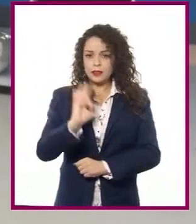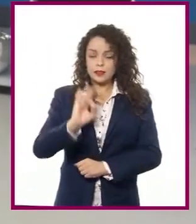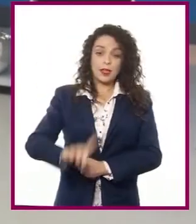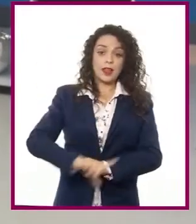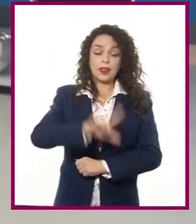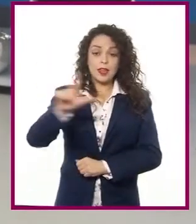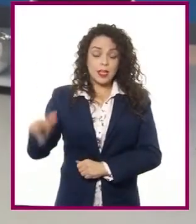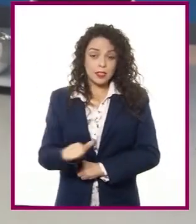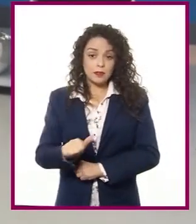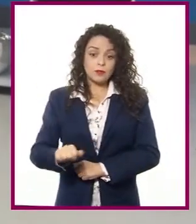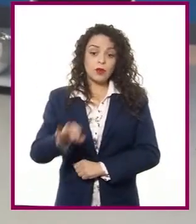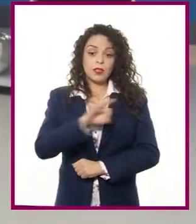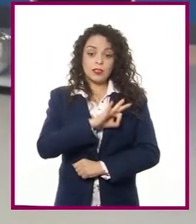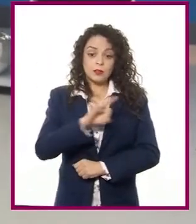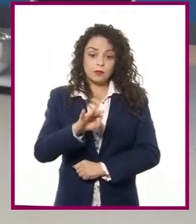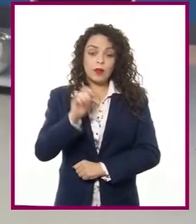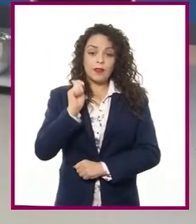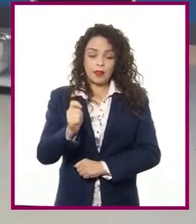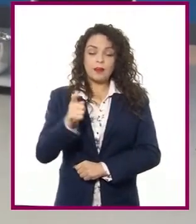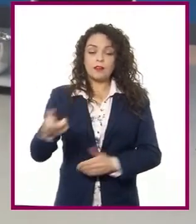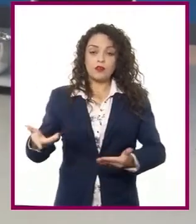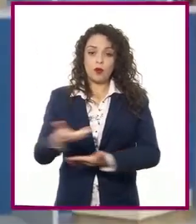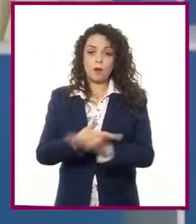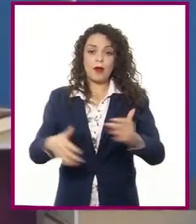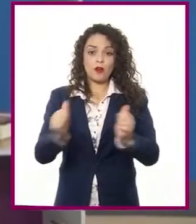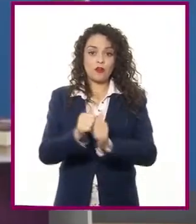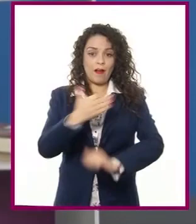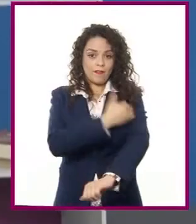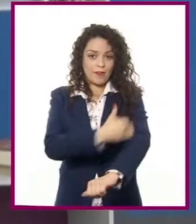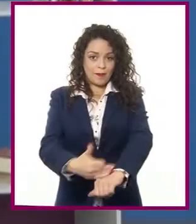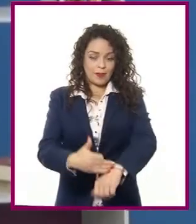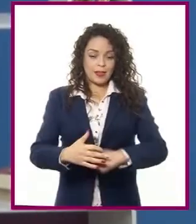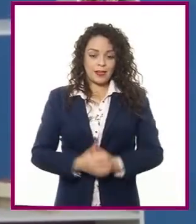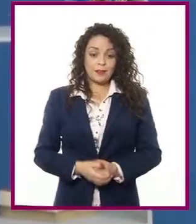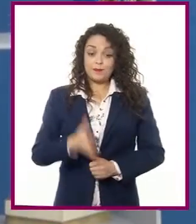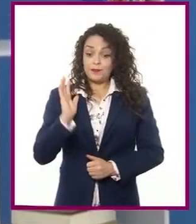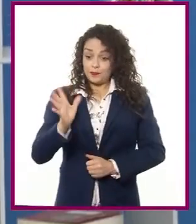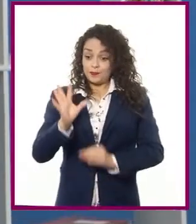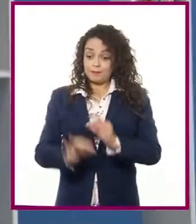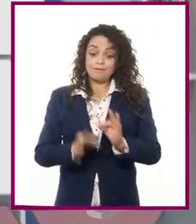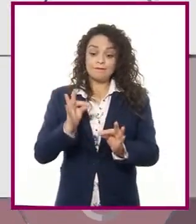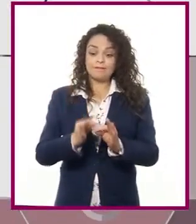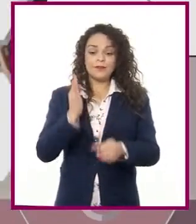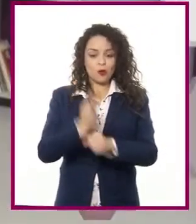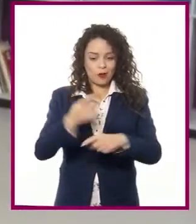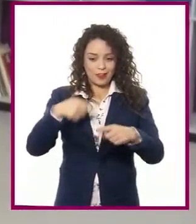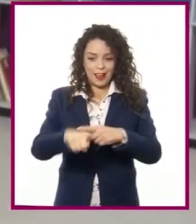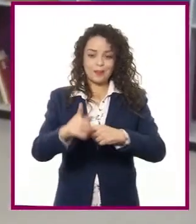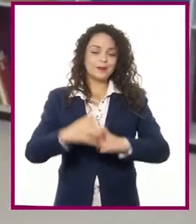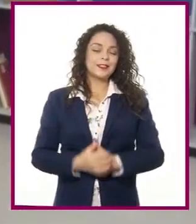posteriormente, puedan compartir sus avances con su familia. Si ya están listas y listos, ¡comenzamos!